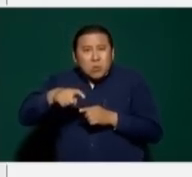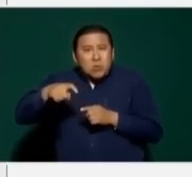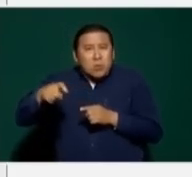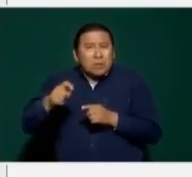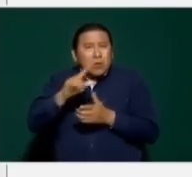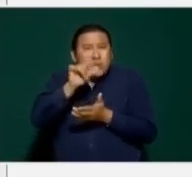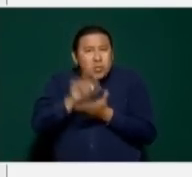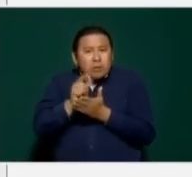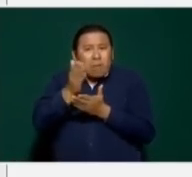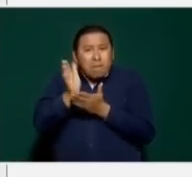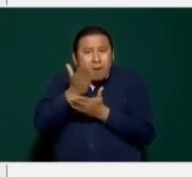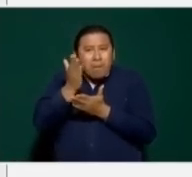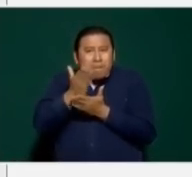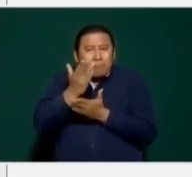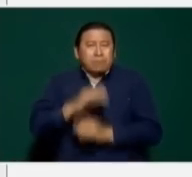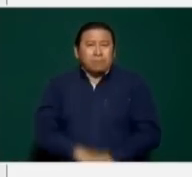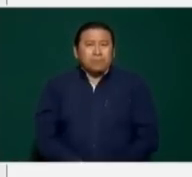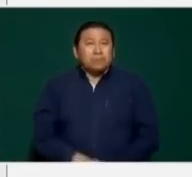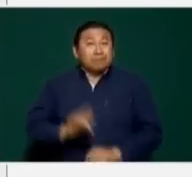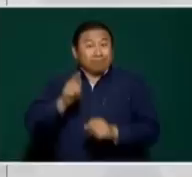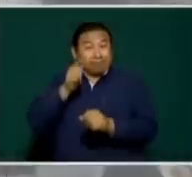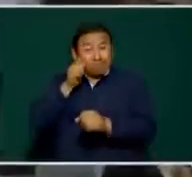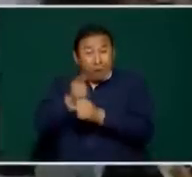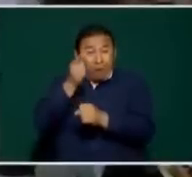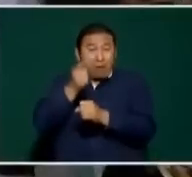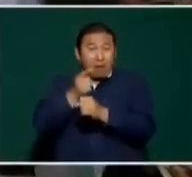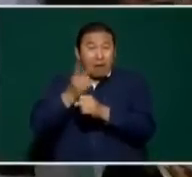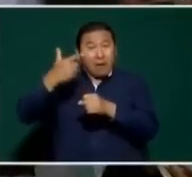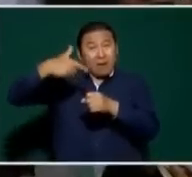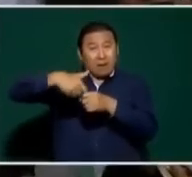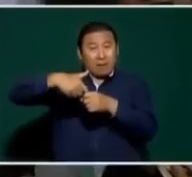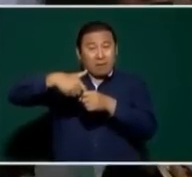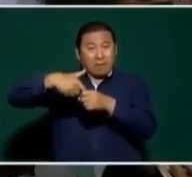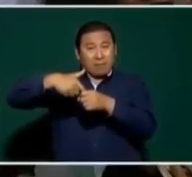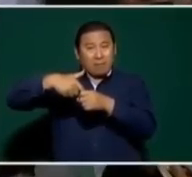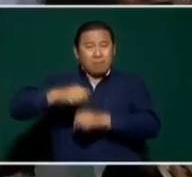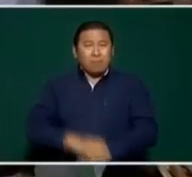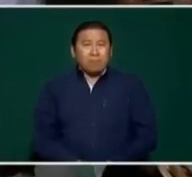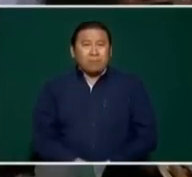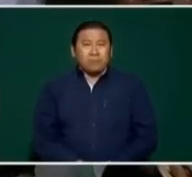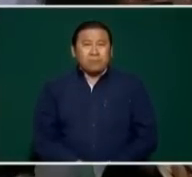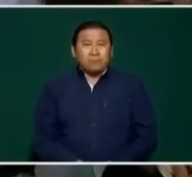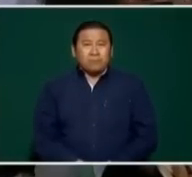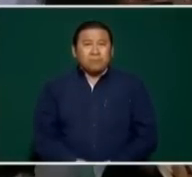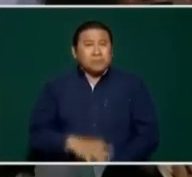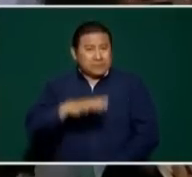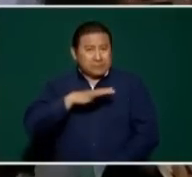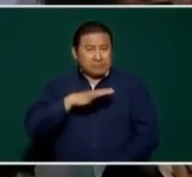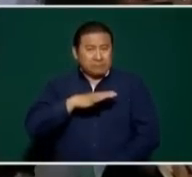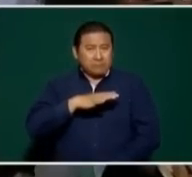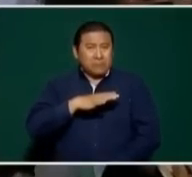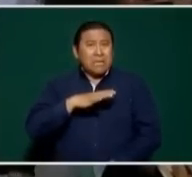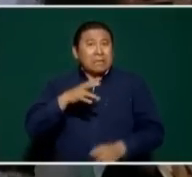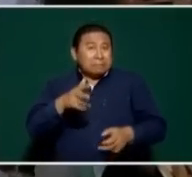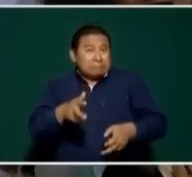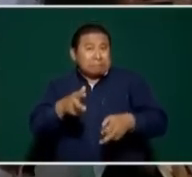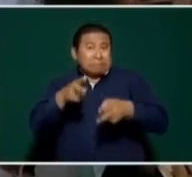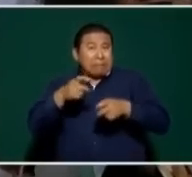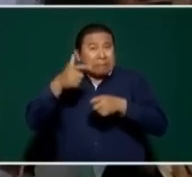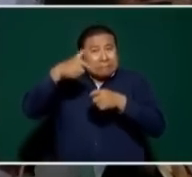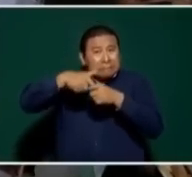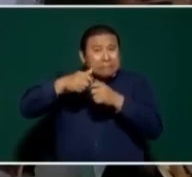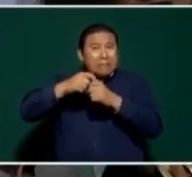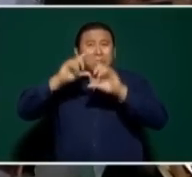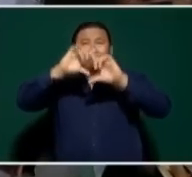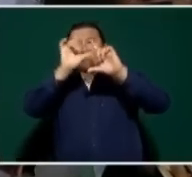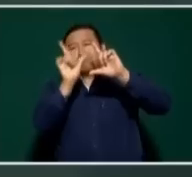los litros. Y encontramos a la gasolinera que más se ha registrado que robe en todo